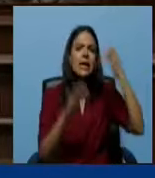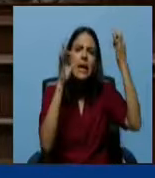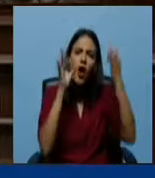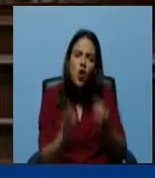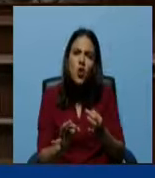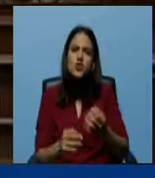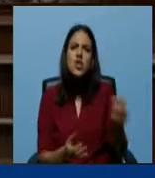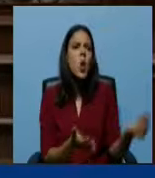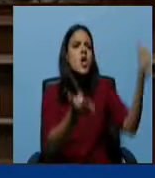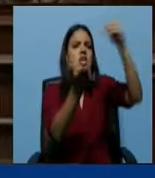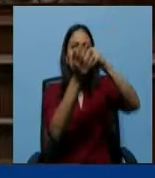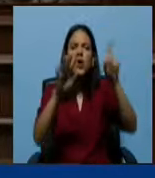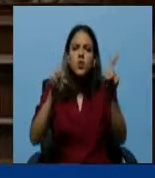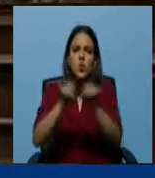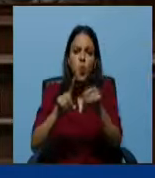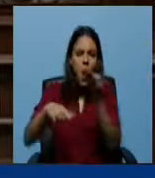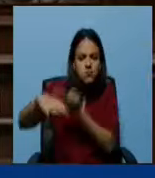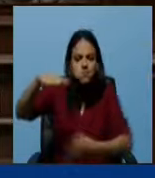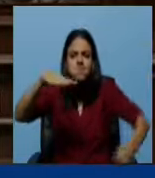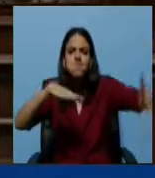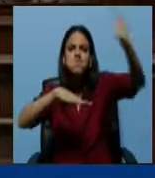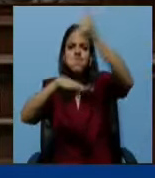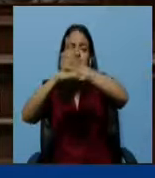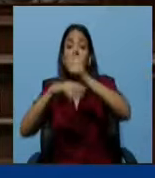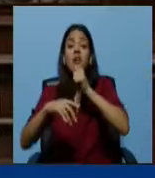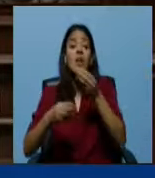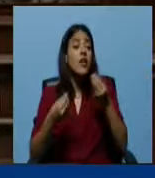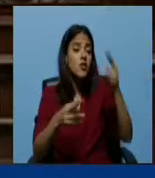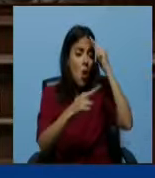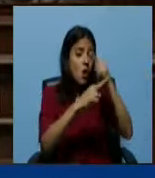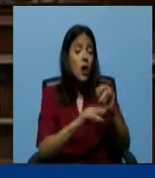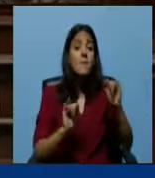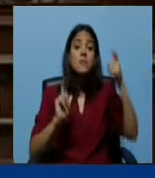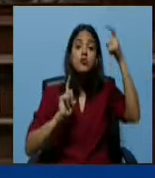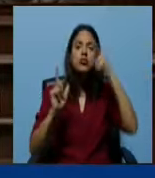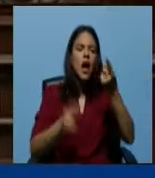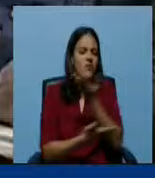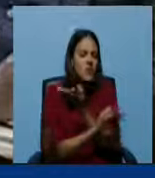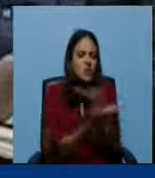y puestos en lo más alto por el gigante Hugo Chávez. Todos ustedes.